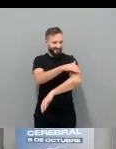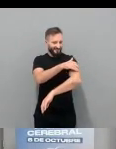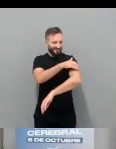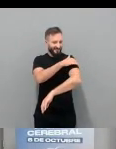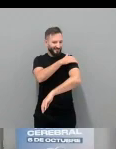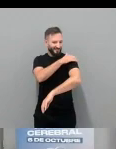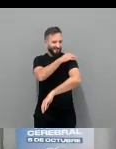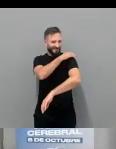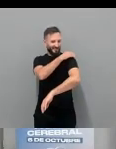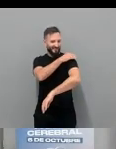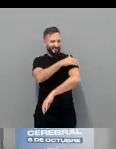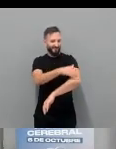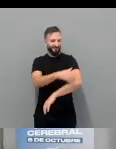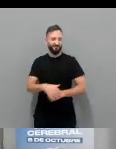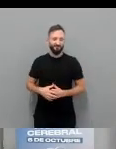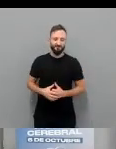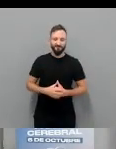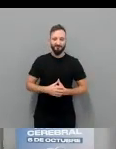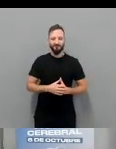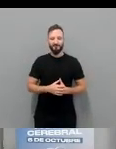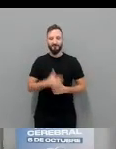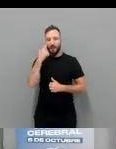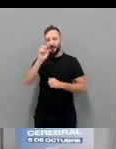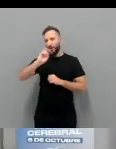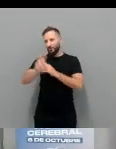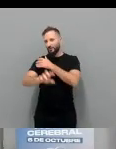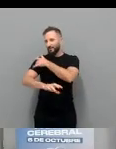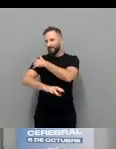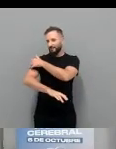¡Uy! ¡Ah! A ver, ¿el otro?